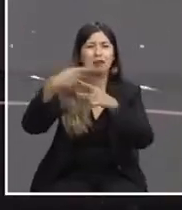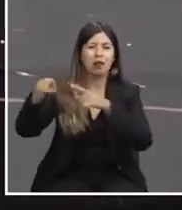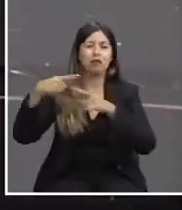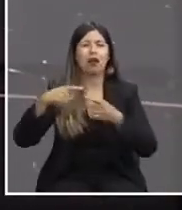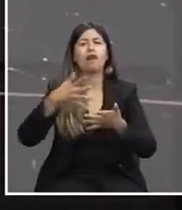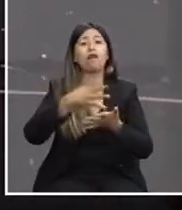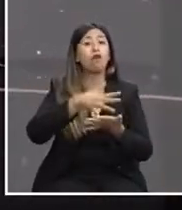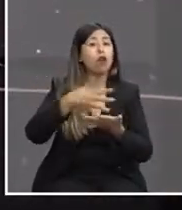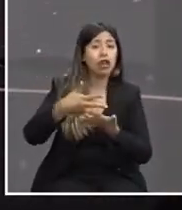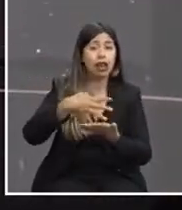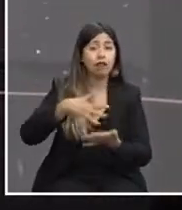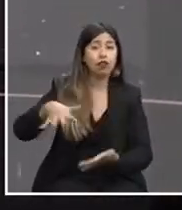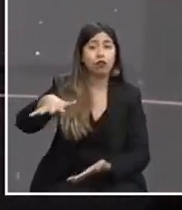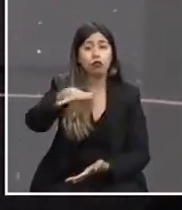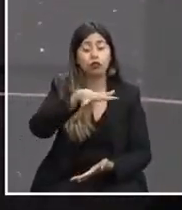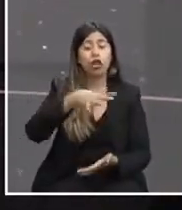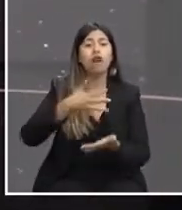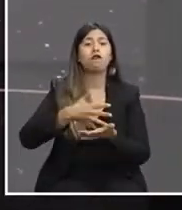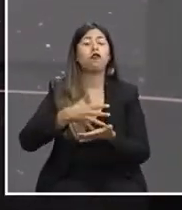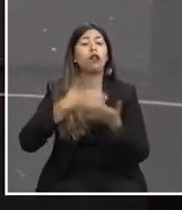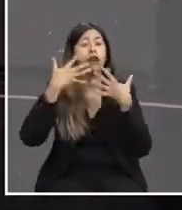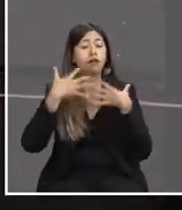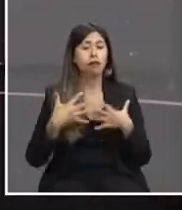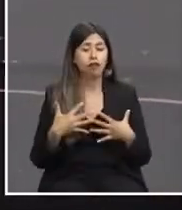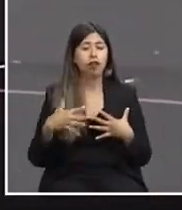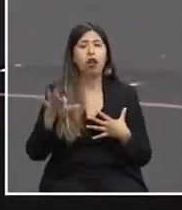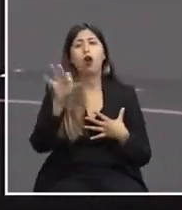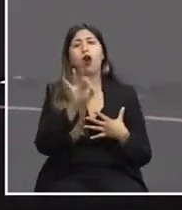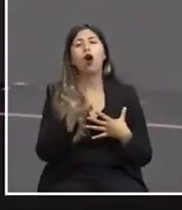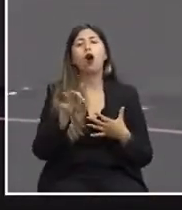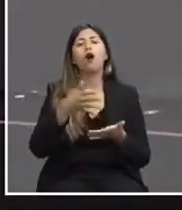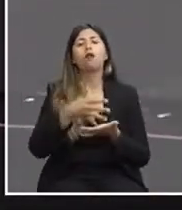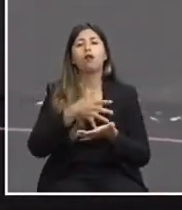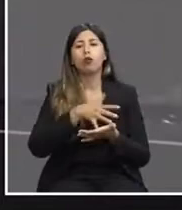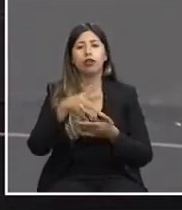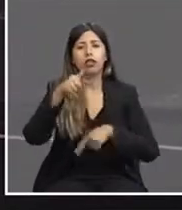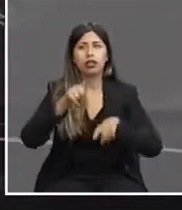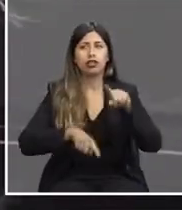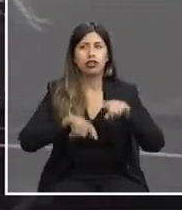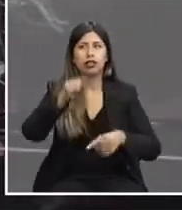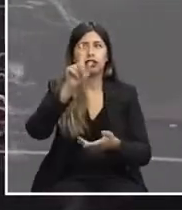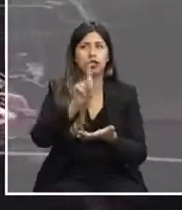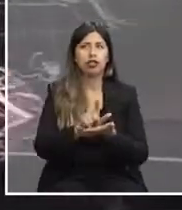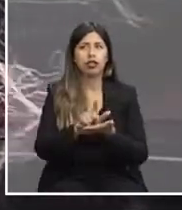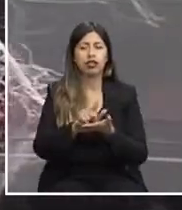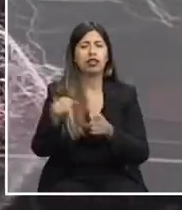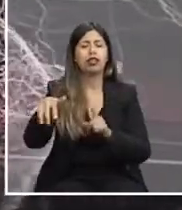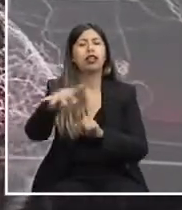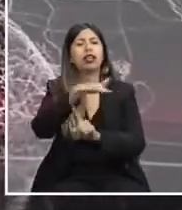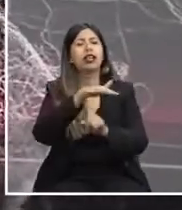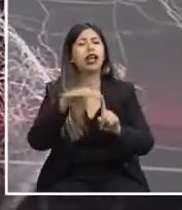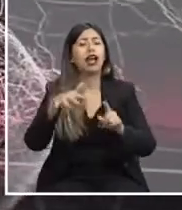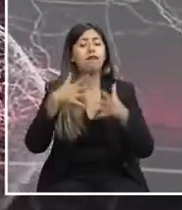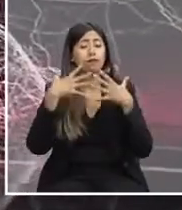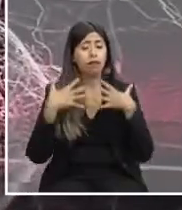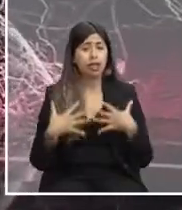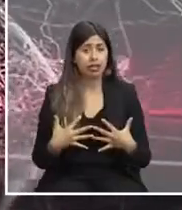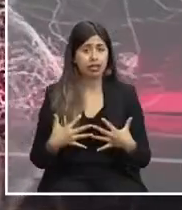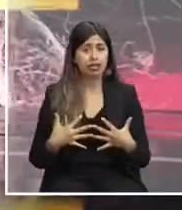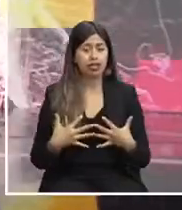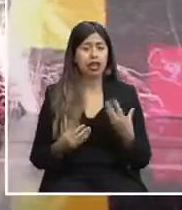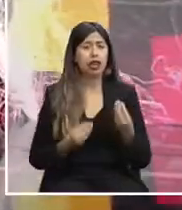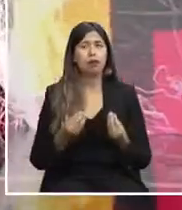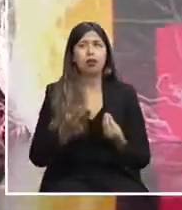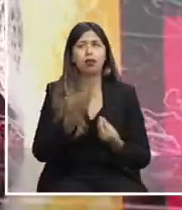Vulnerabilidad social, vulnerabilidad física o la vulnerabilidad territorial. En el caso de la vulnerabilidad física, lo que